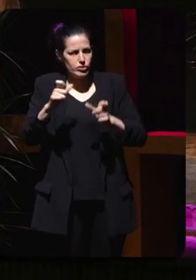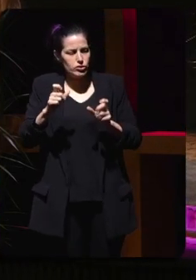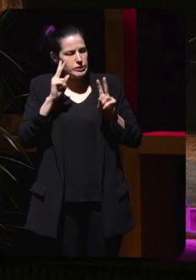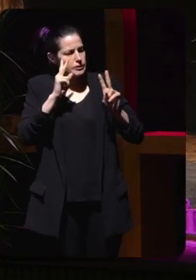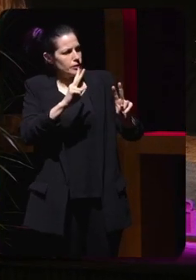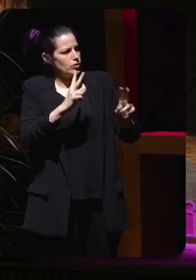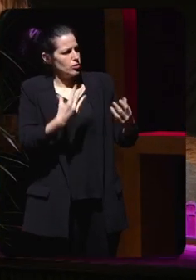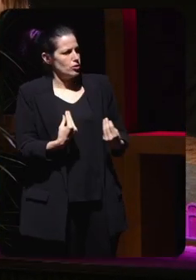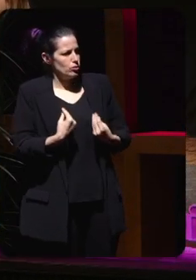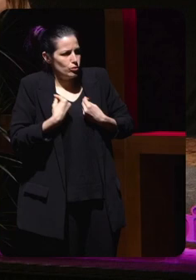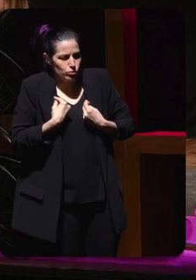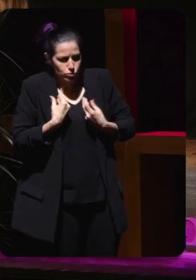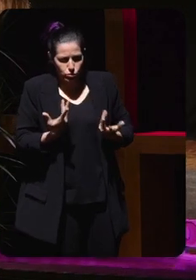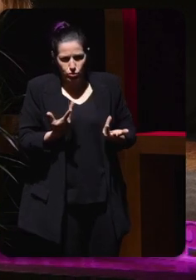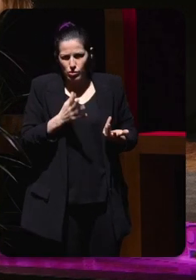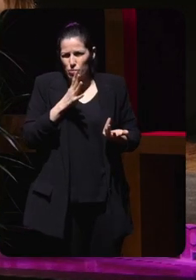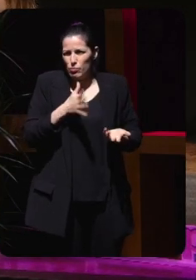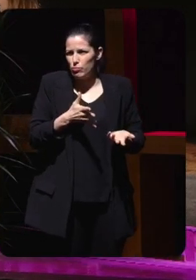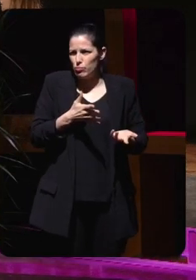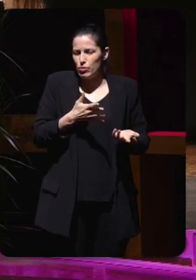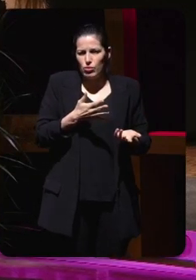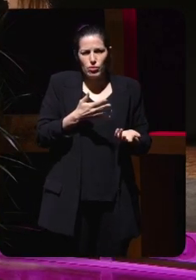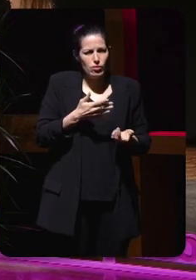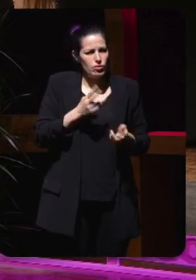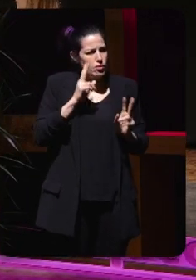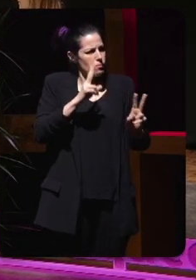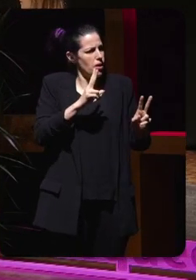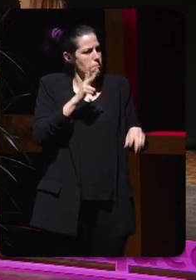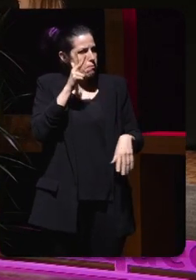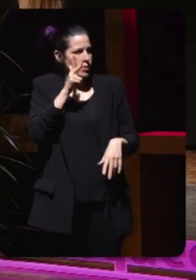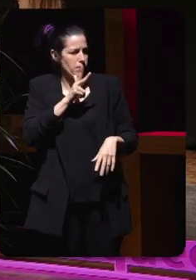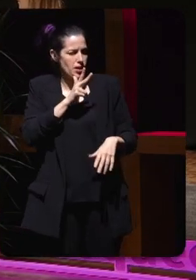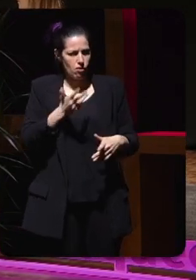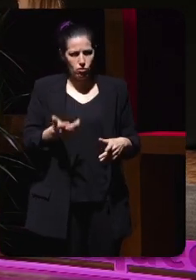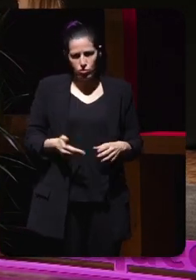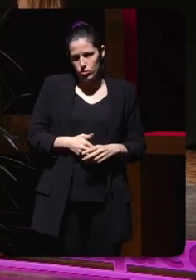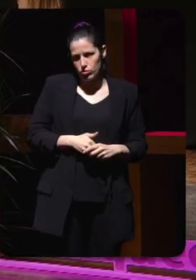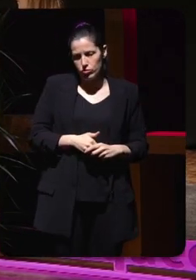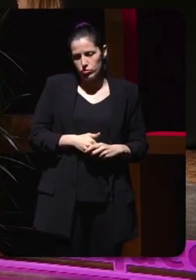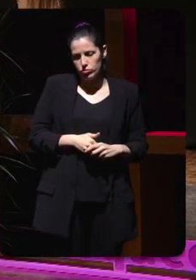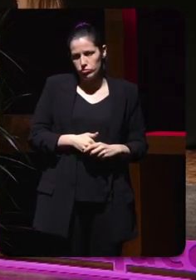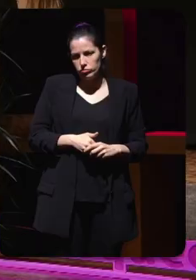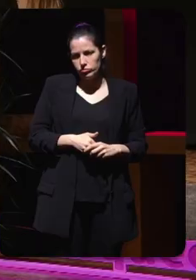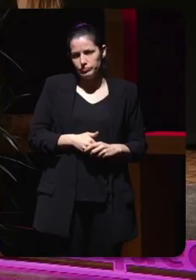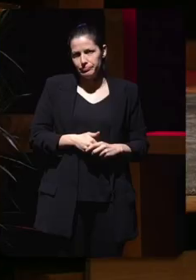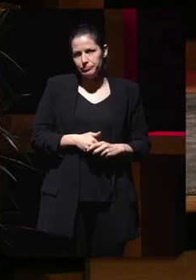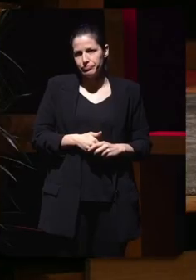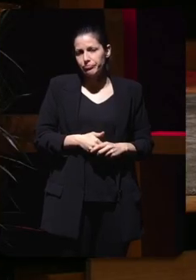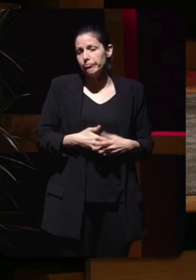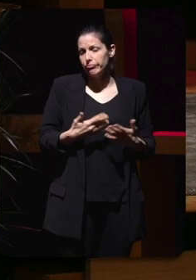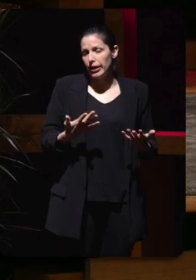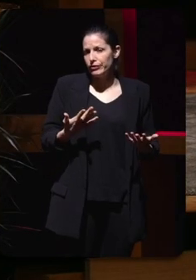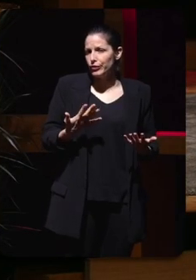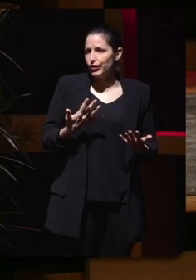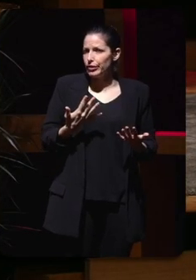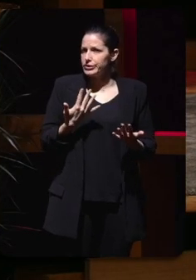lo ven como una pérdida de privilegios, etcétera, etcétera, bueno, pues evidentemente reaccionan, ¿no? Y entonces es